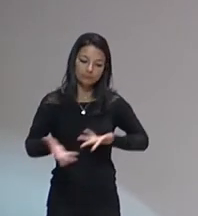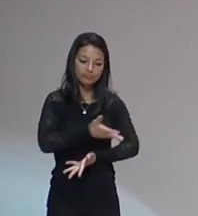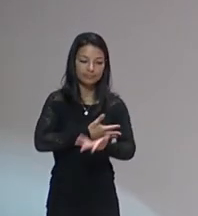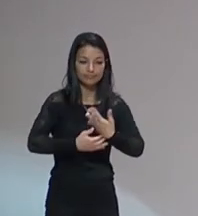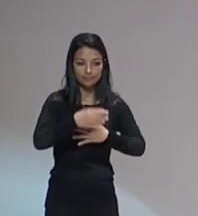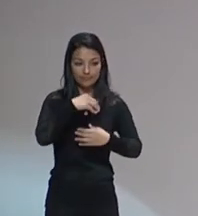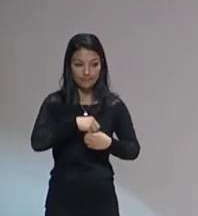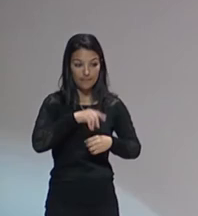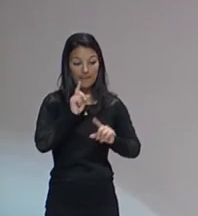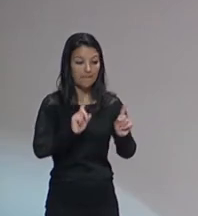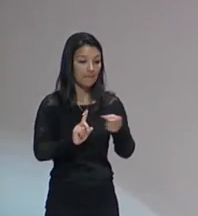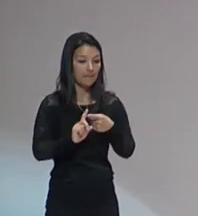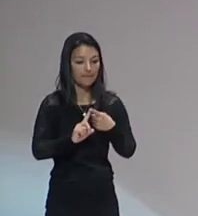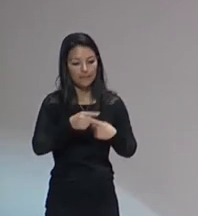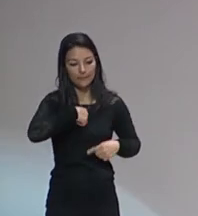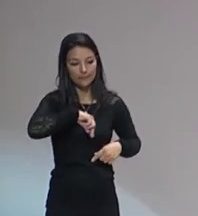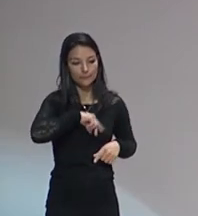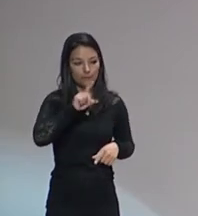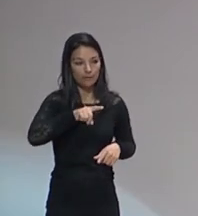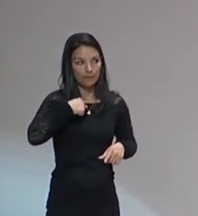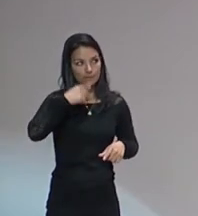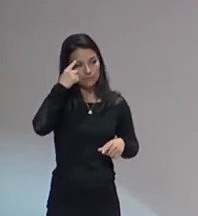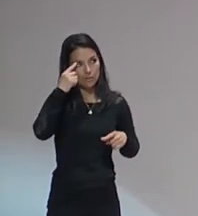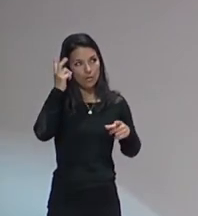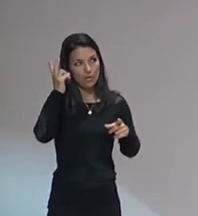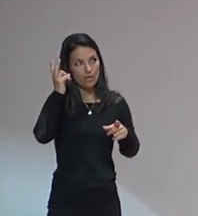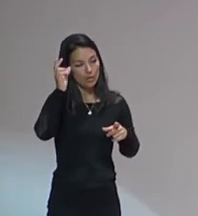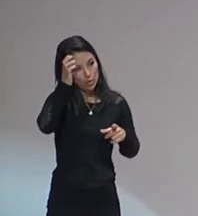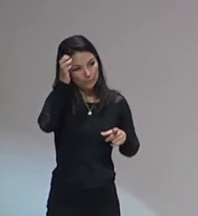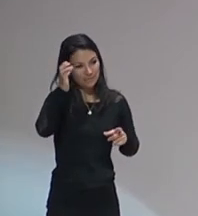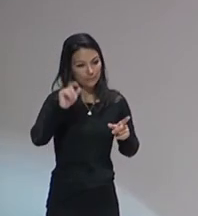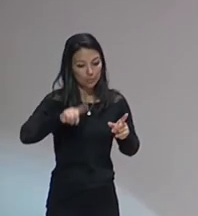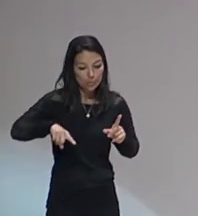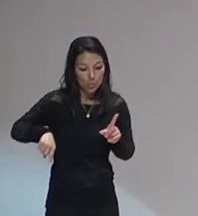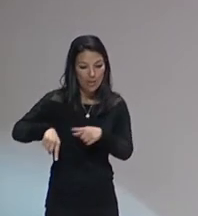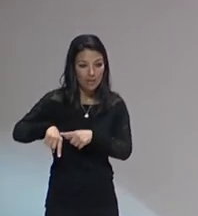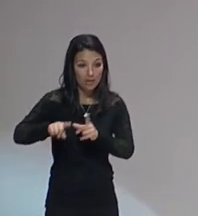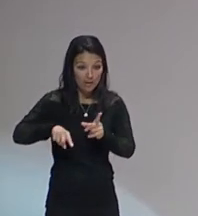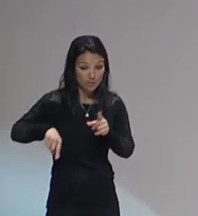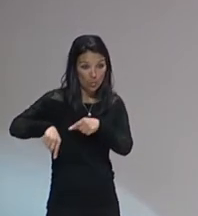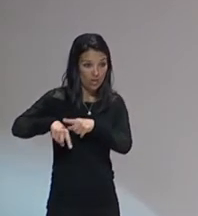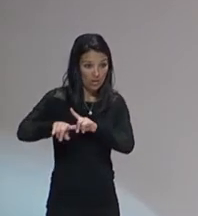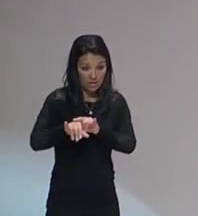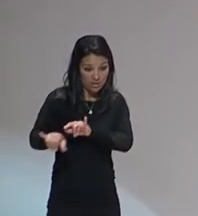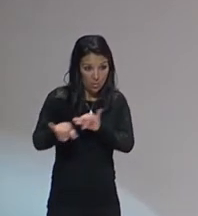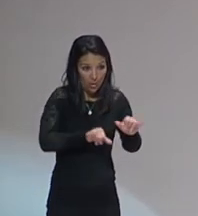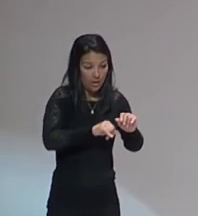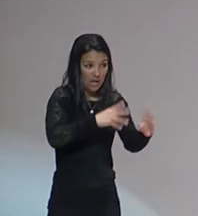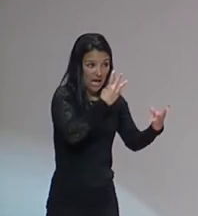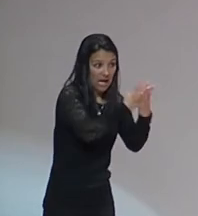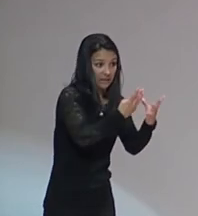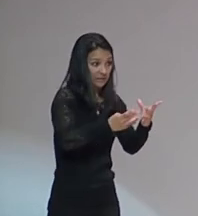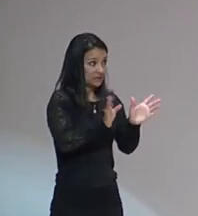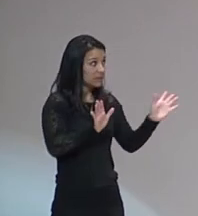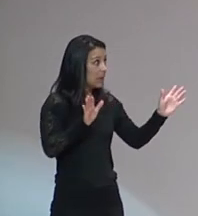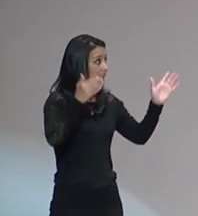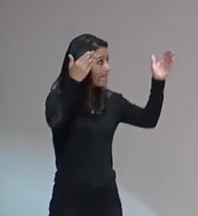Nosotros tenemos que cambiar el concepto de escuela. La escuela no puede ser una cárcel, paredes,